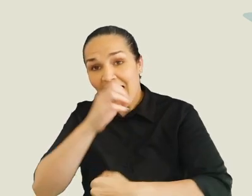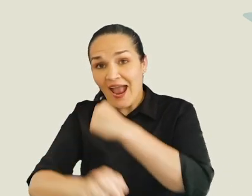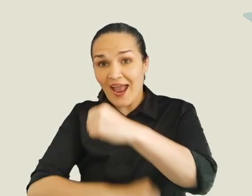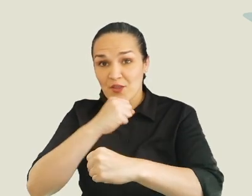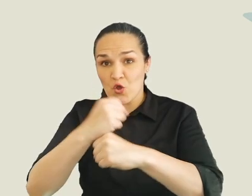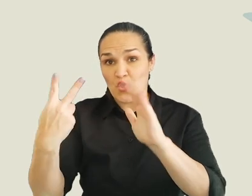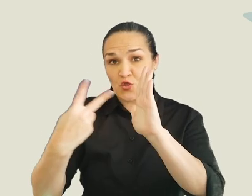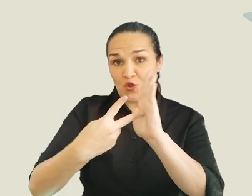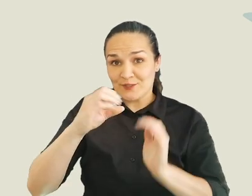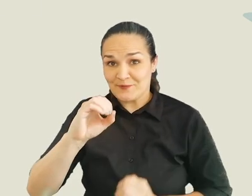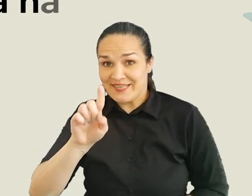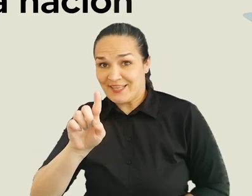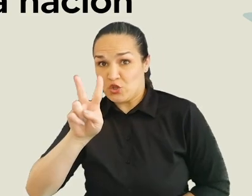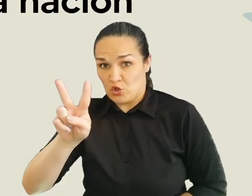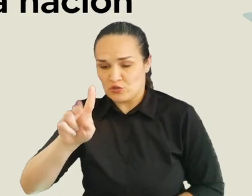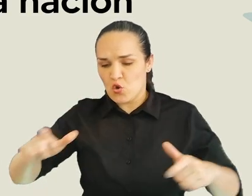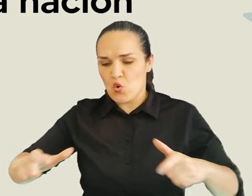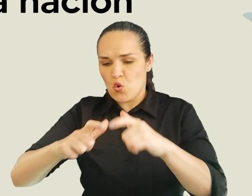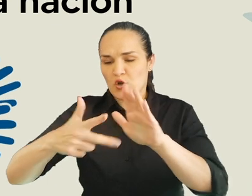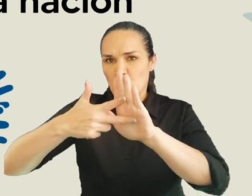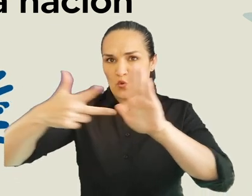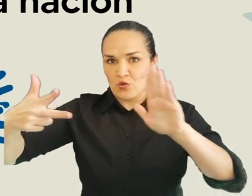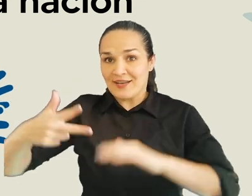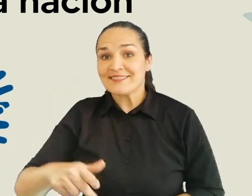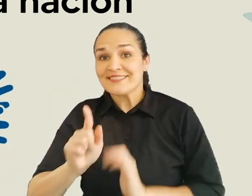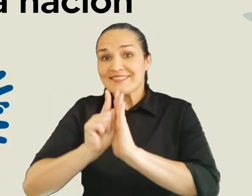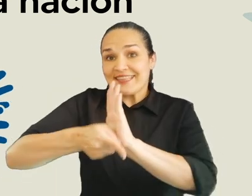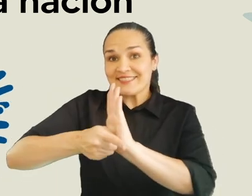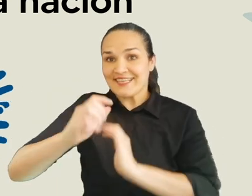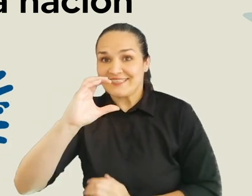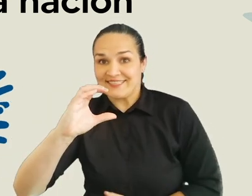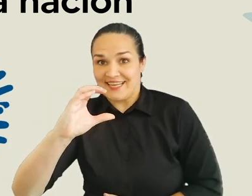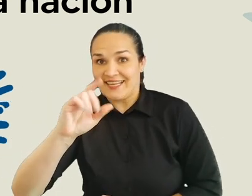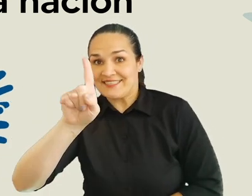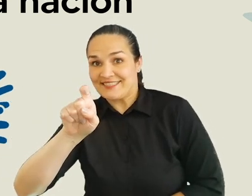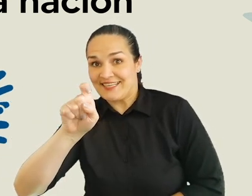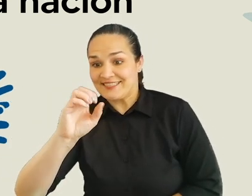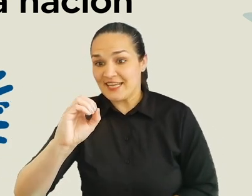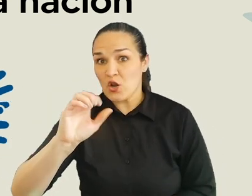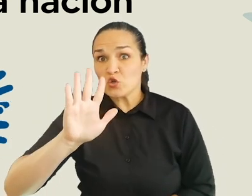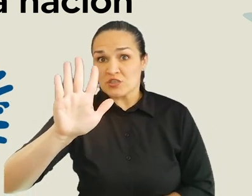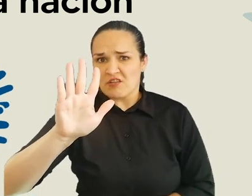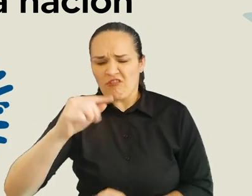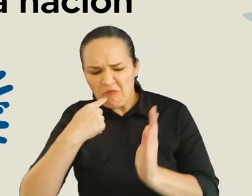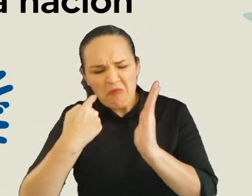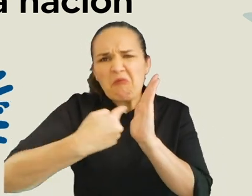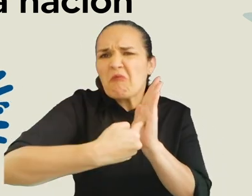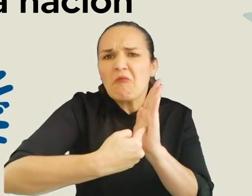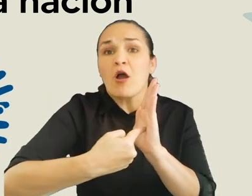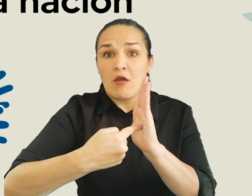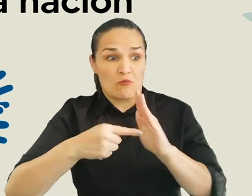En el año 2012, mediante la sentencia C-605